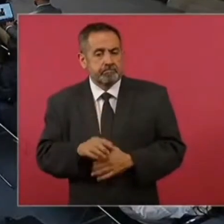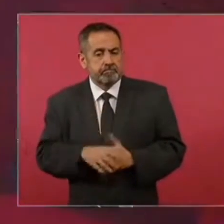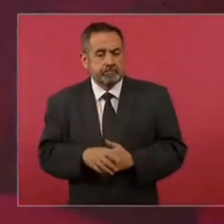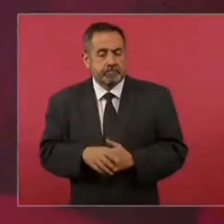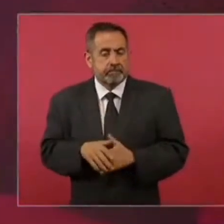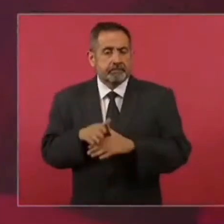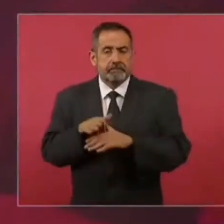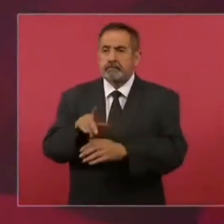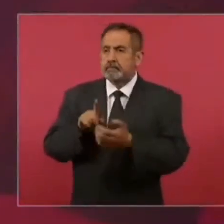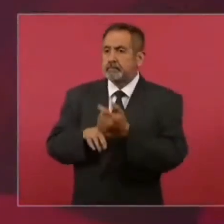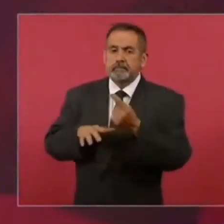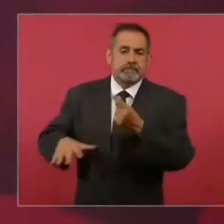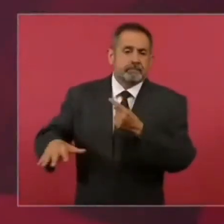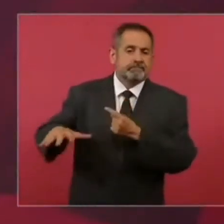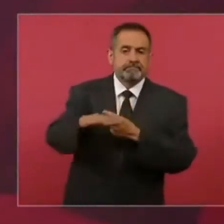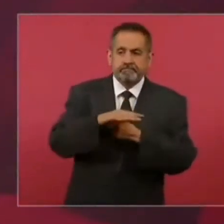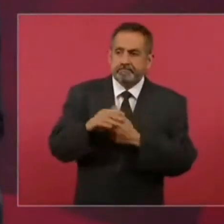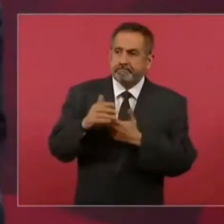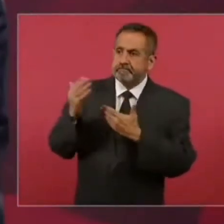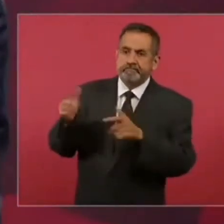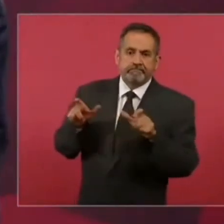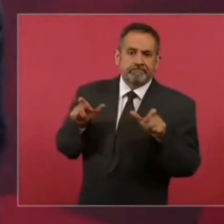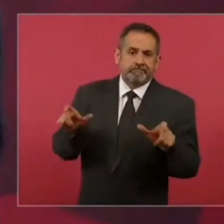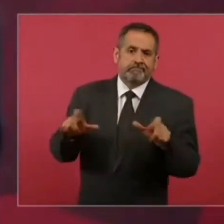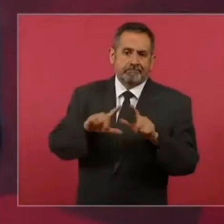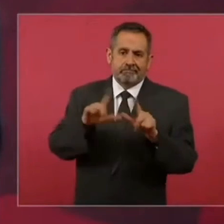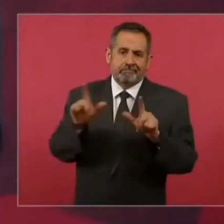es un asunto que tiene que ver